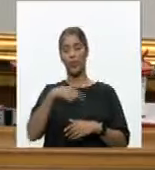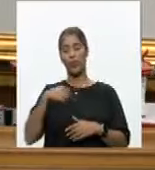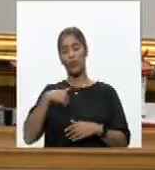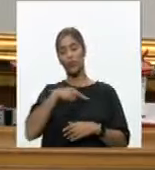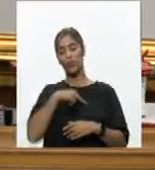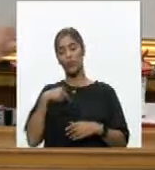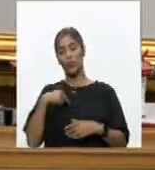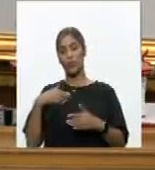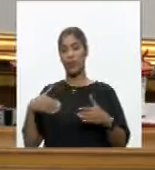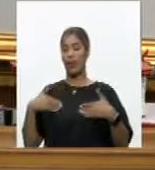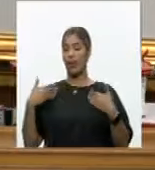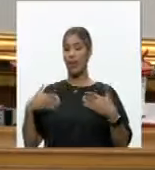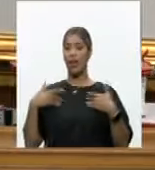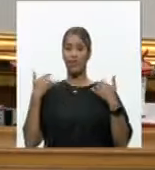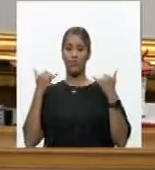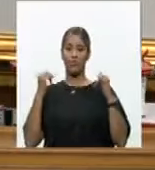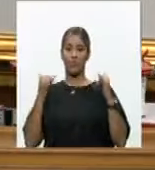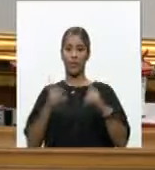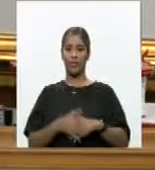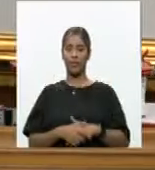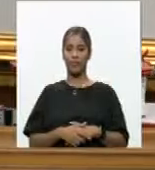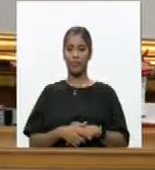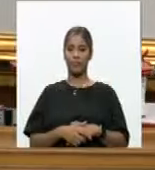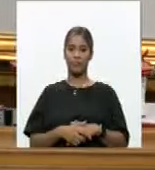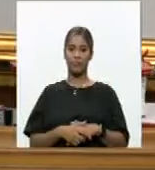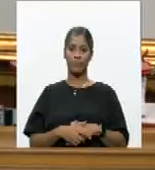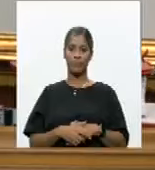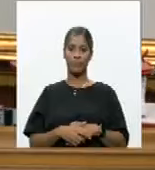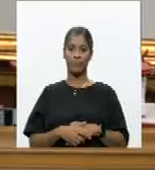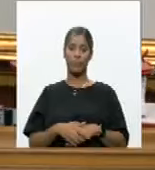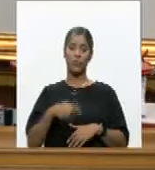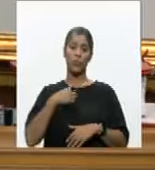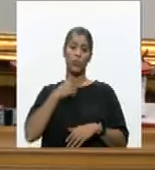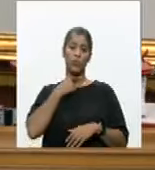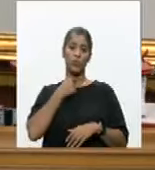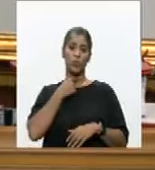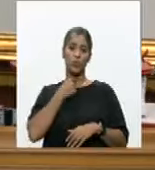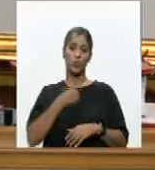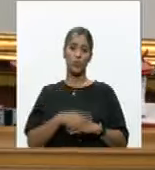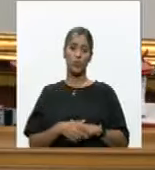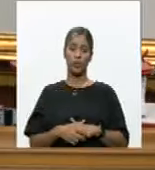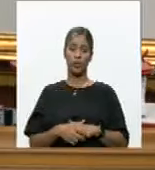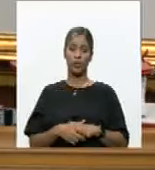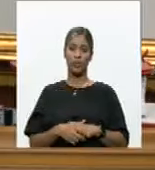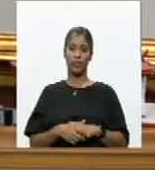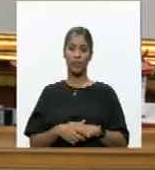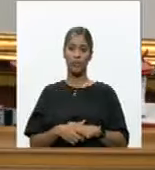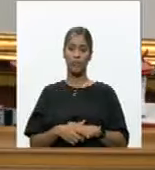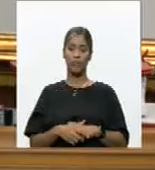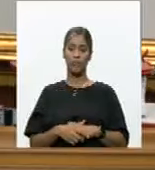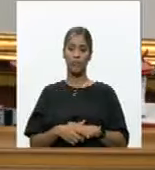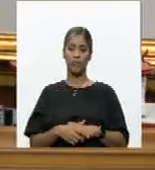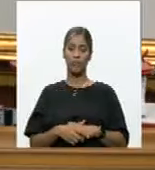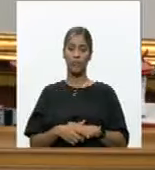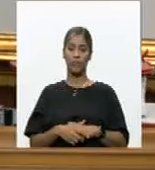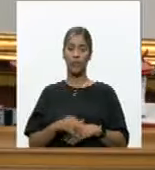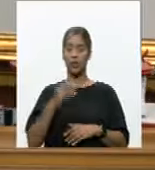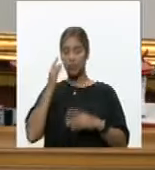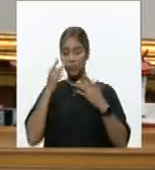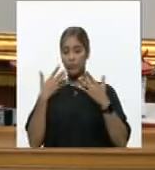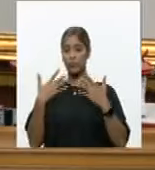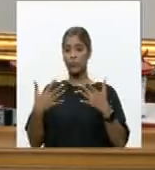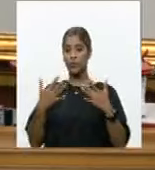nosotros, esa fiesta llamada Ali Primera nos parecía mágico, nos parecía que de